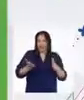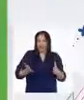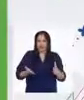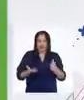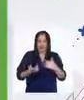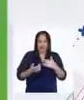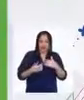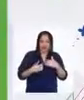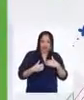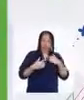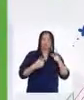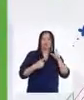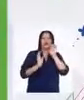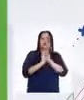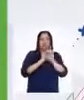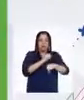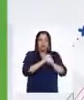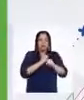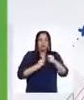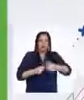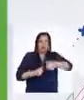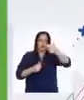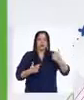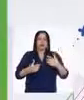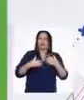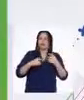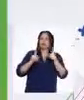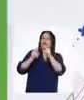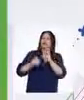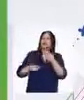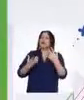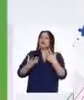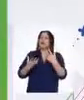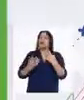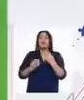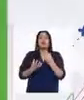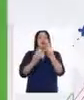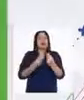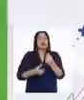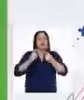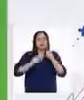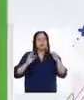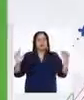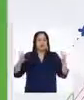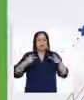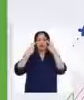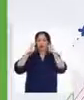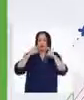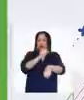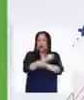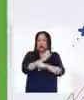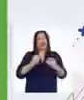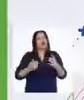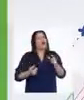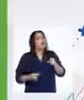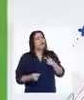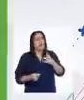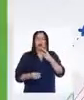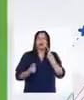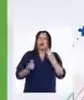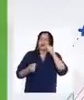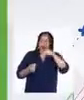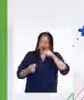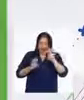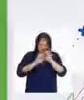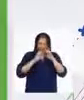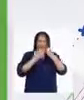a algún dirigente y le preguntaba, ¿y por qué no viene más gente a los partidos? ¿O por qué no se hace esto